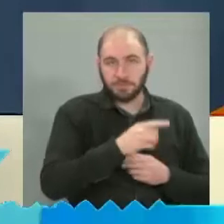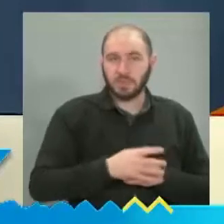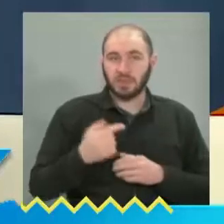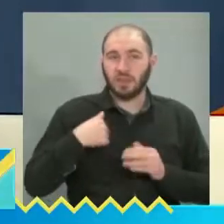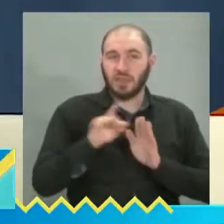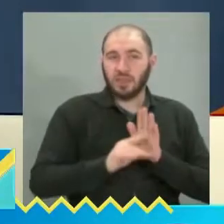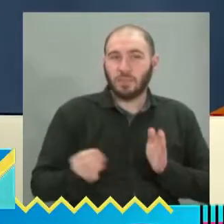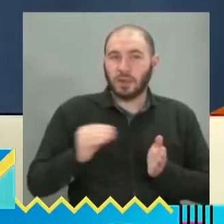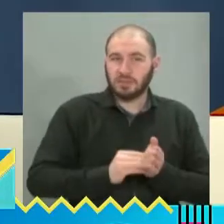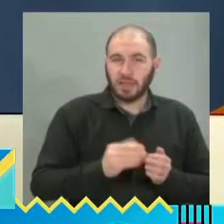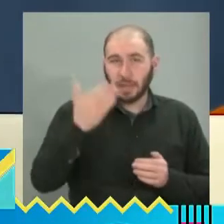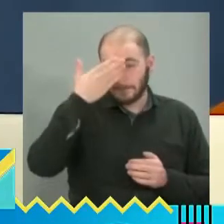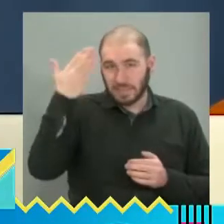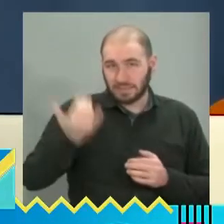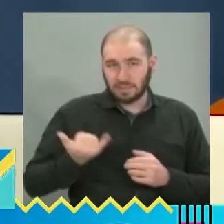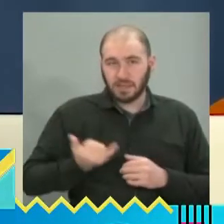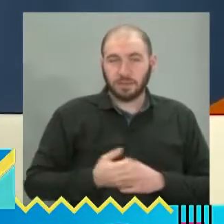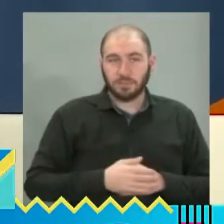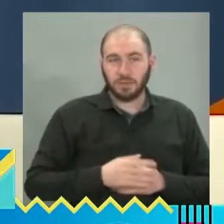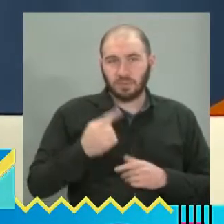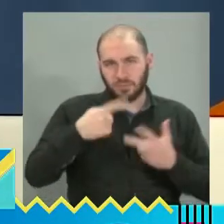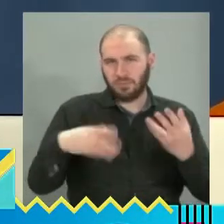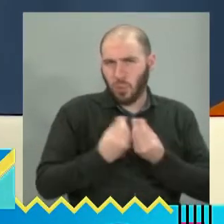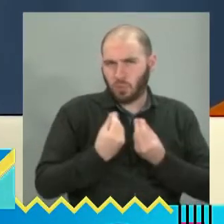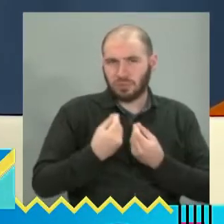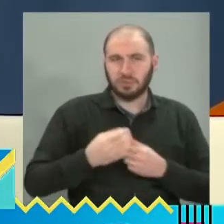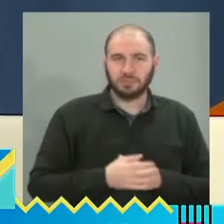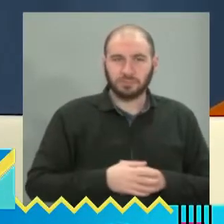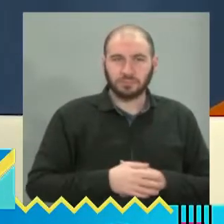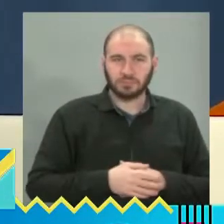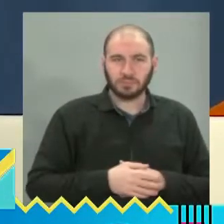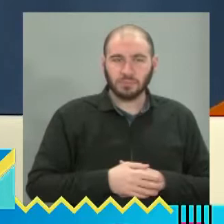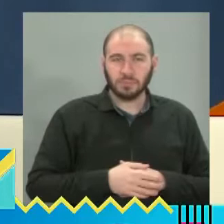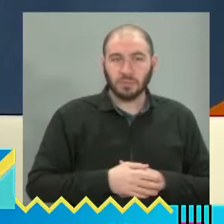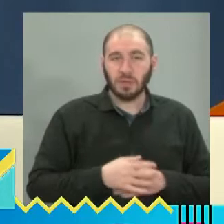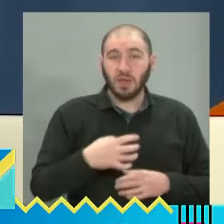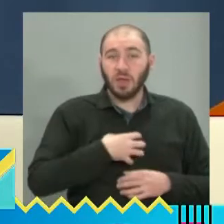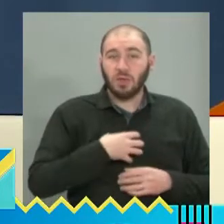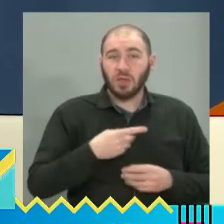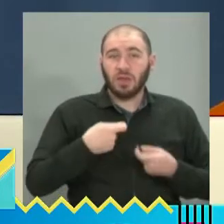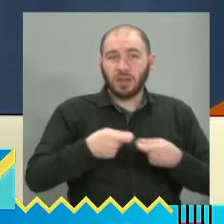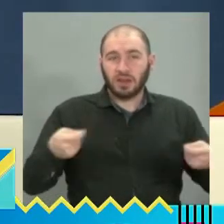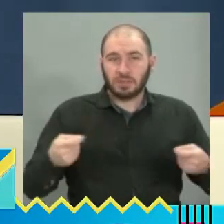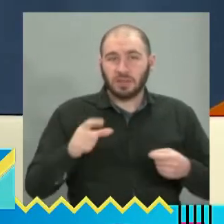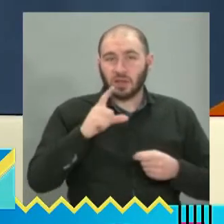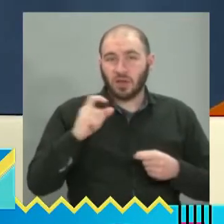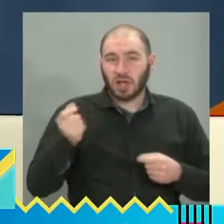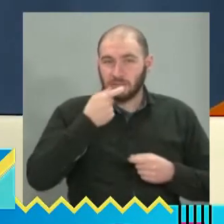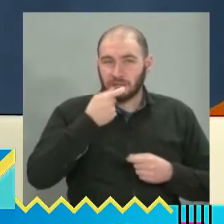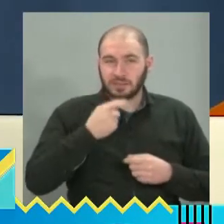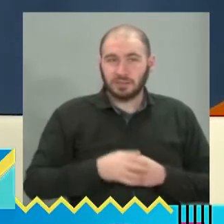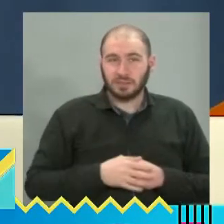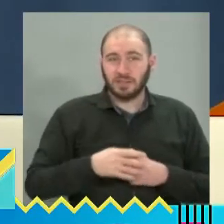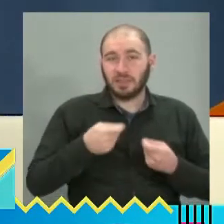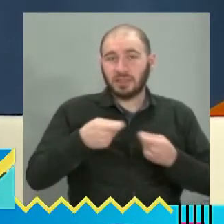un dato más. Tengo un paciente, atiendo muchos pacientes, que es uno de los dueños de la distribución de Coca-Cola en Mendoza. De